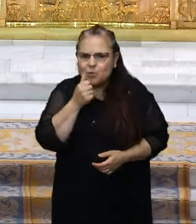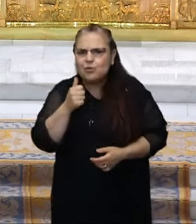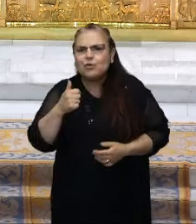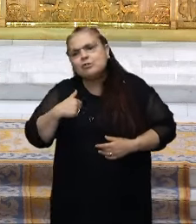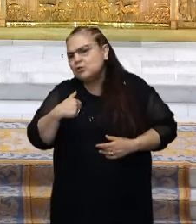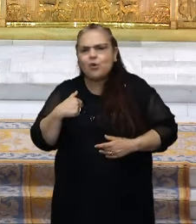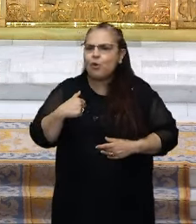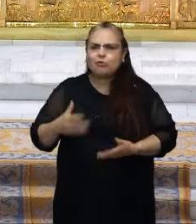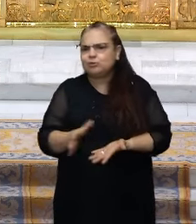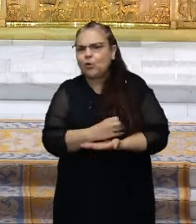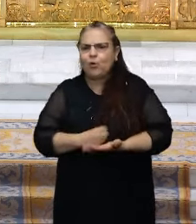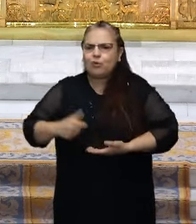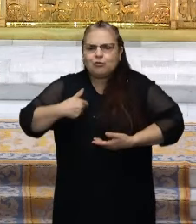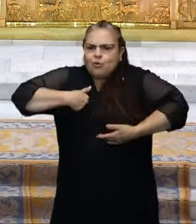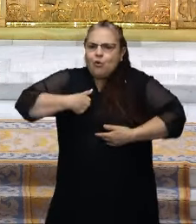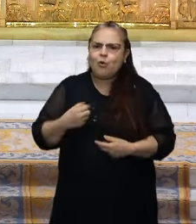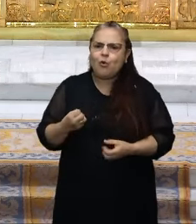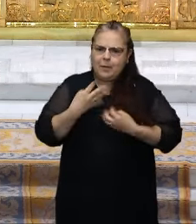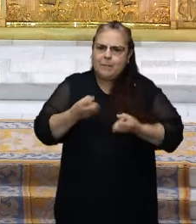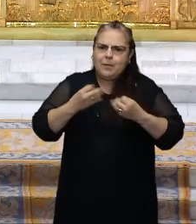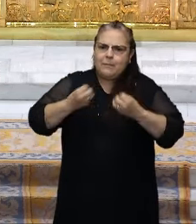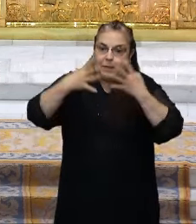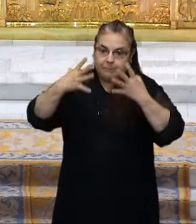hago todo maravillosamente bien.